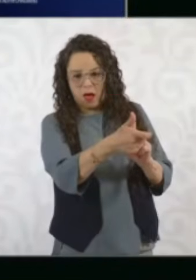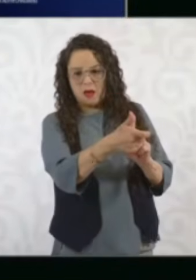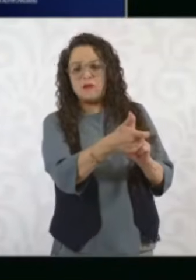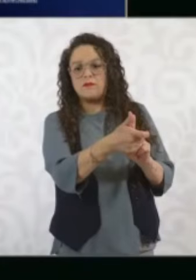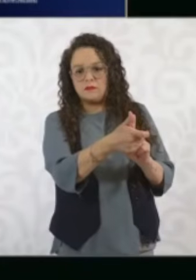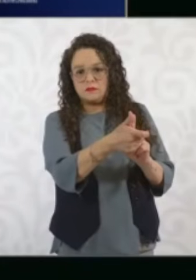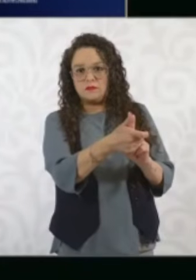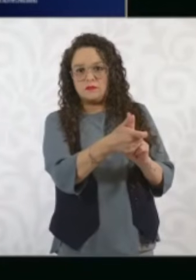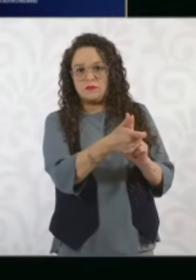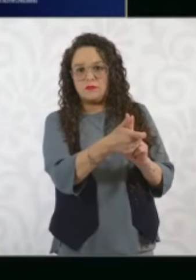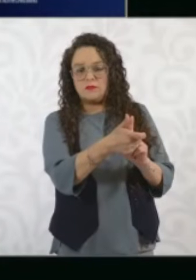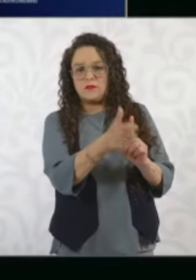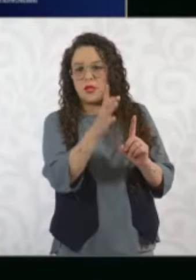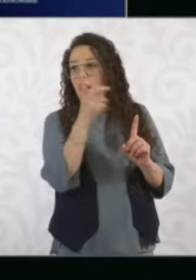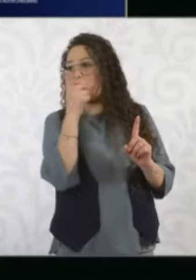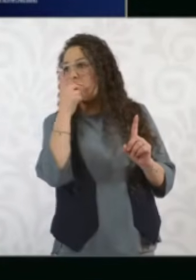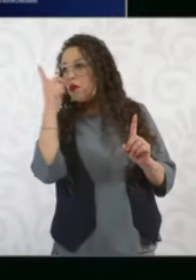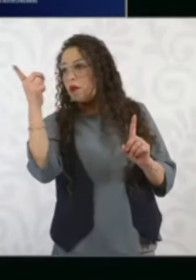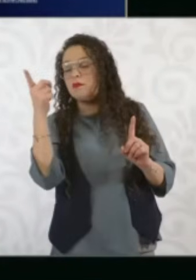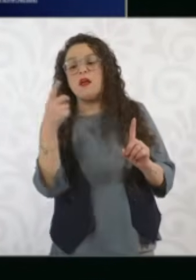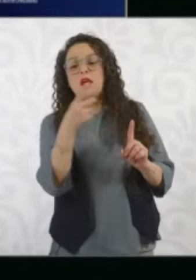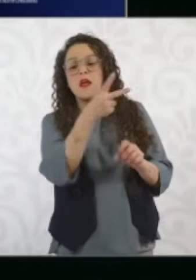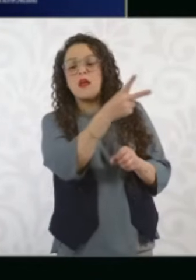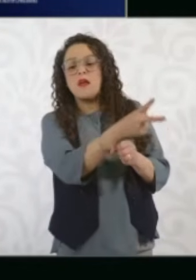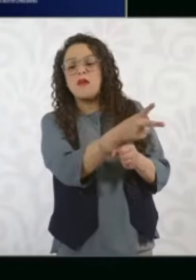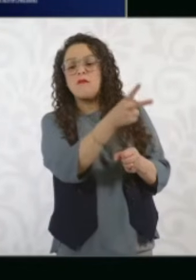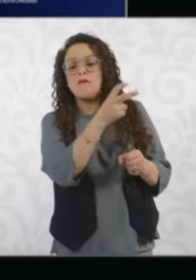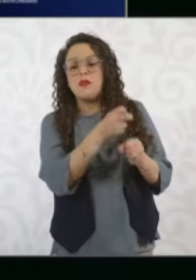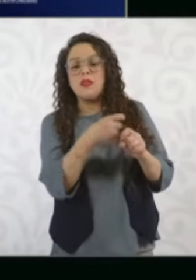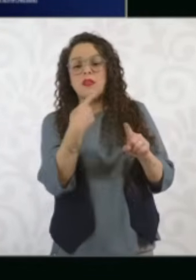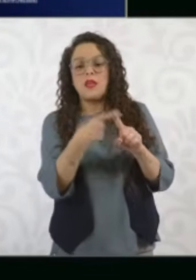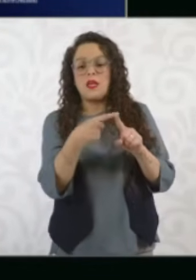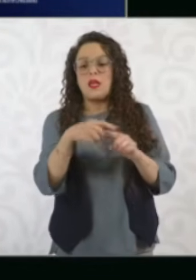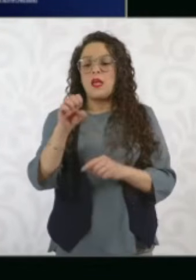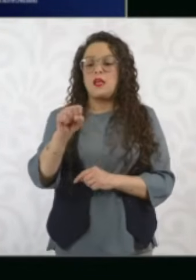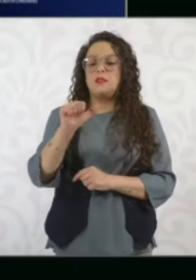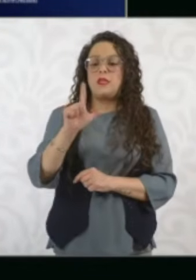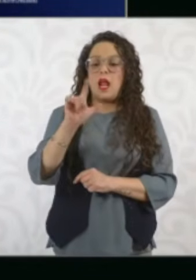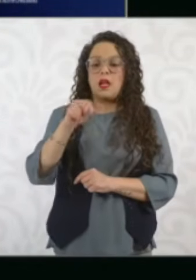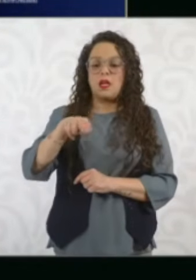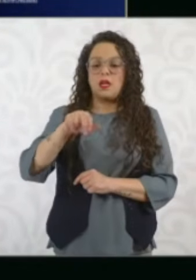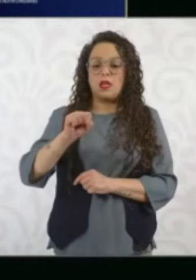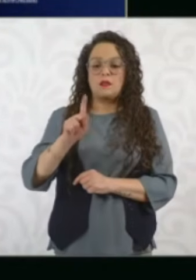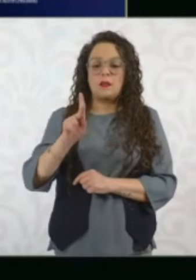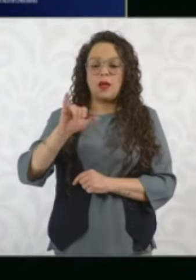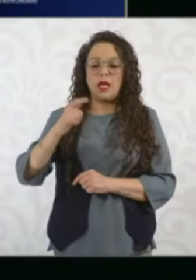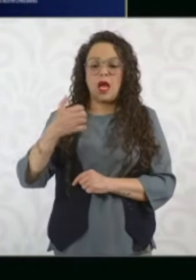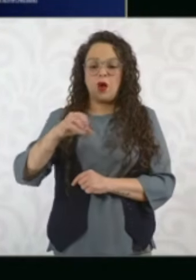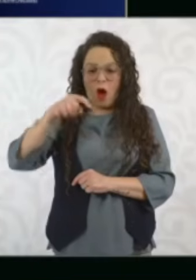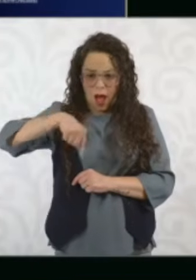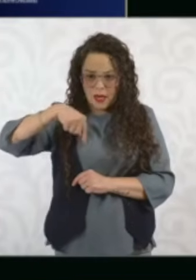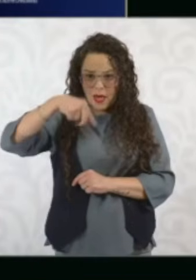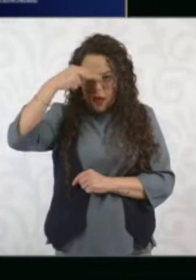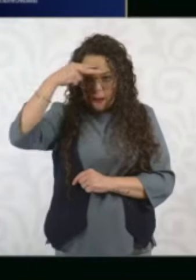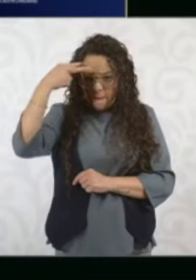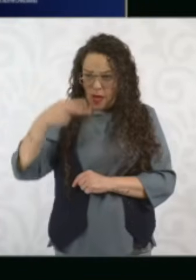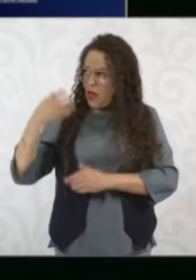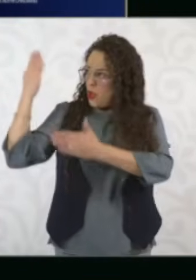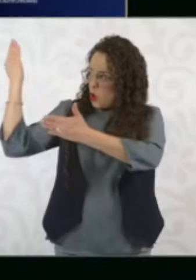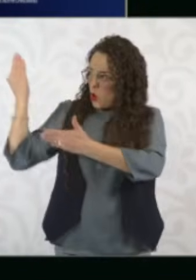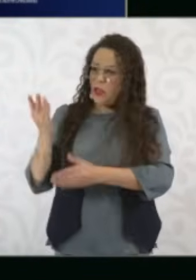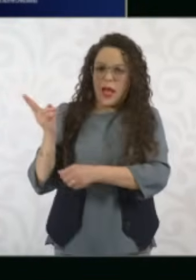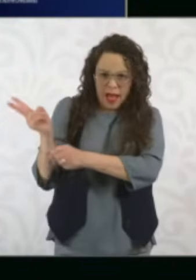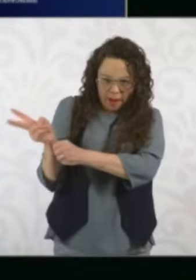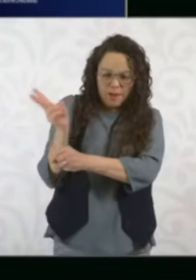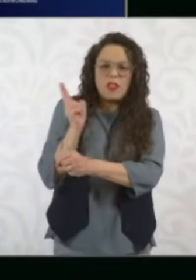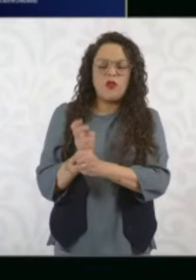públicamente, se dijo que lo había invitado Salinas Pliego a nuestro país, ¿no?